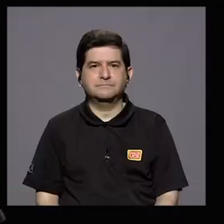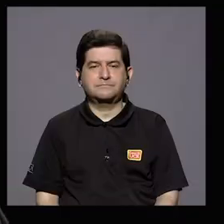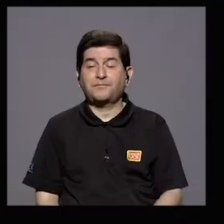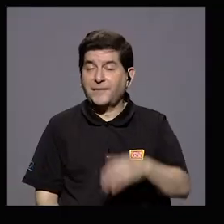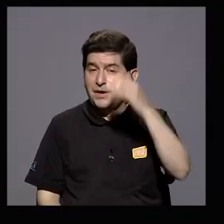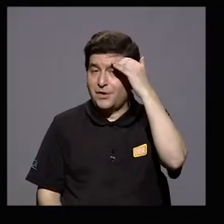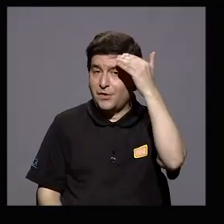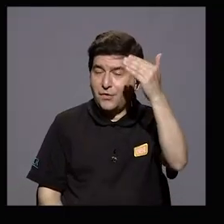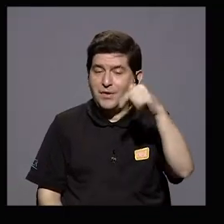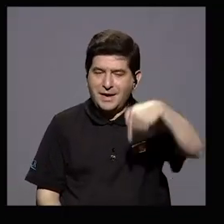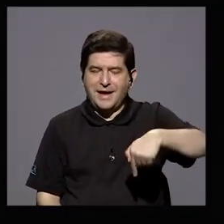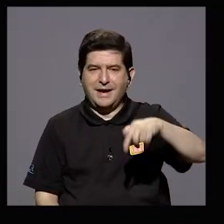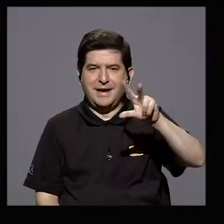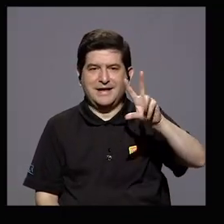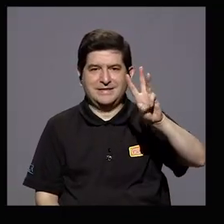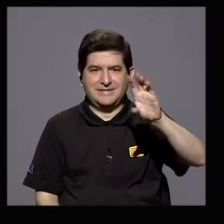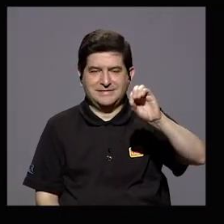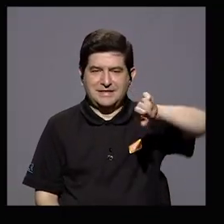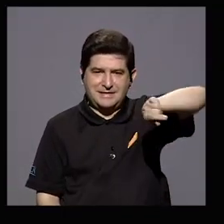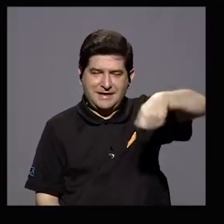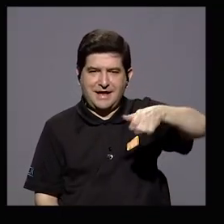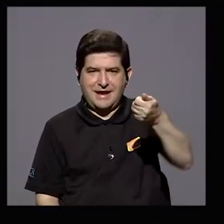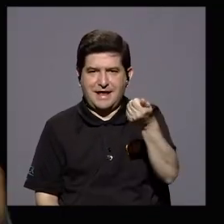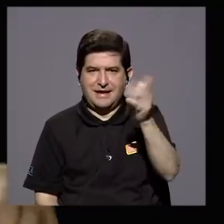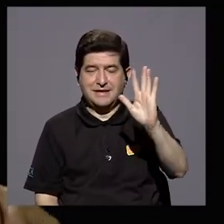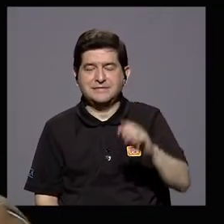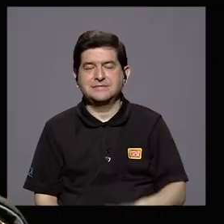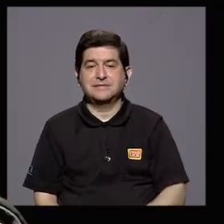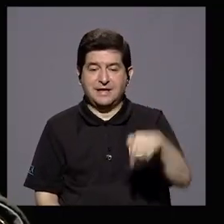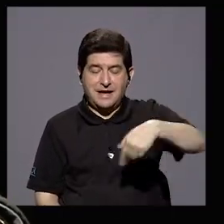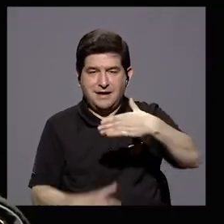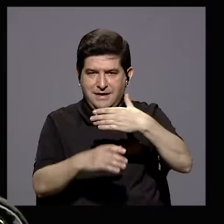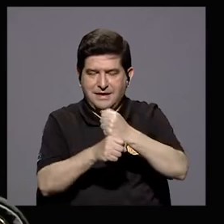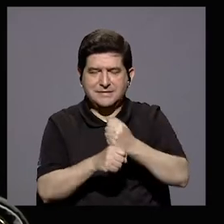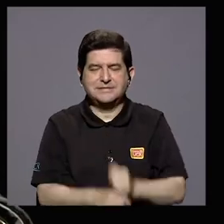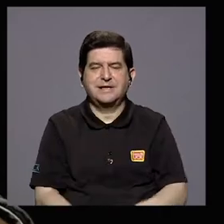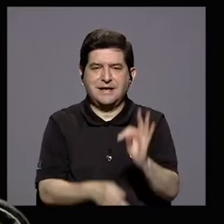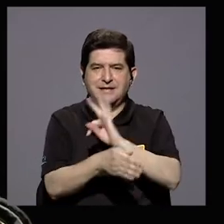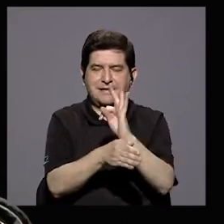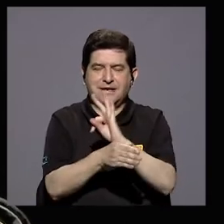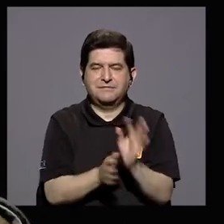Hola, estamos en 360 acá en Canal 15, donde hacemos para ustedes televisión